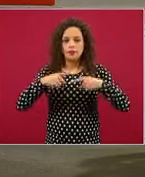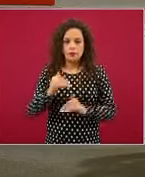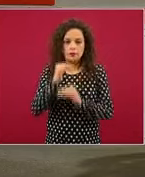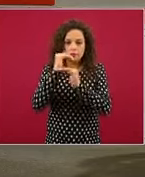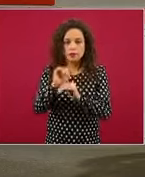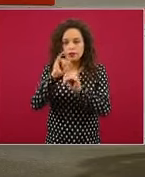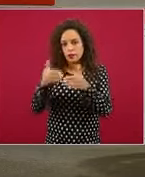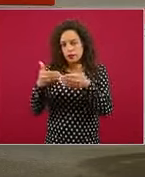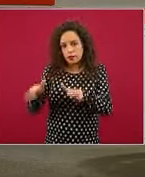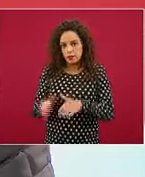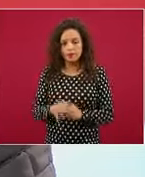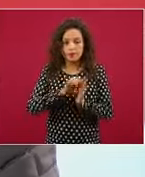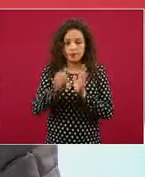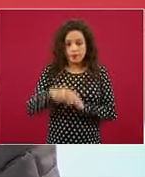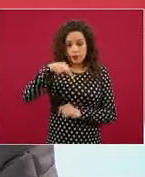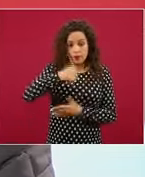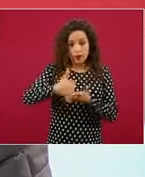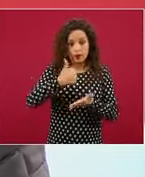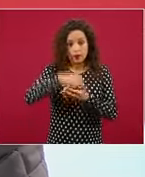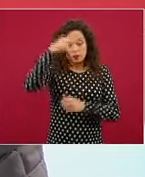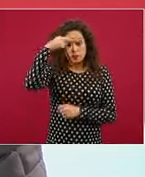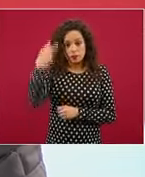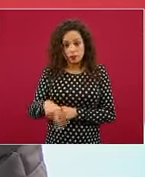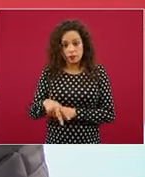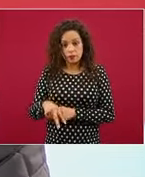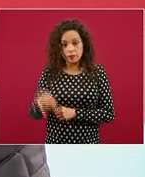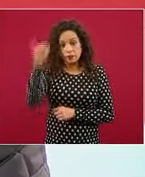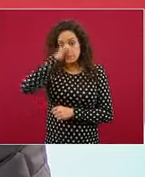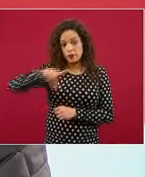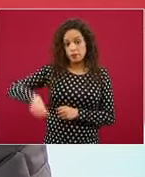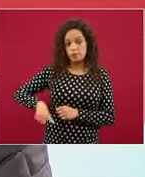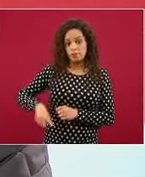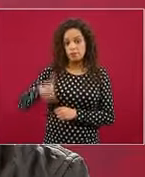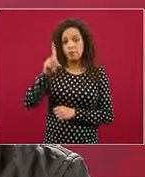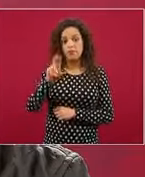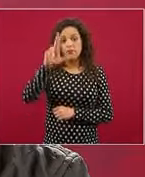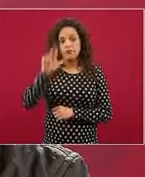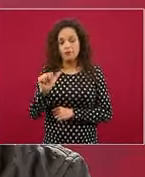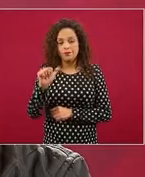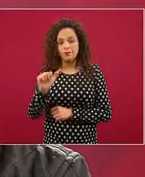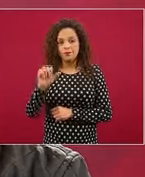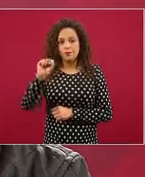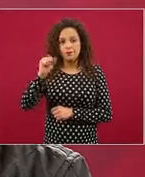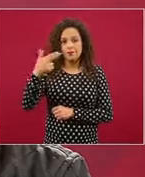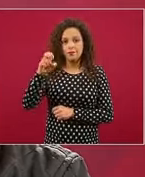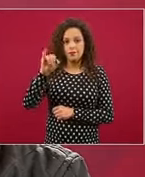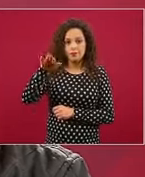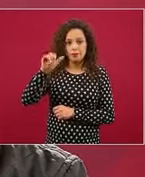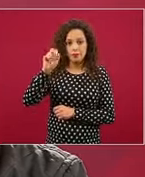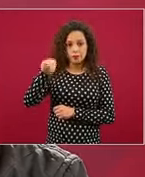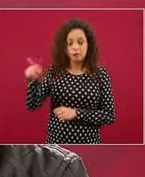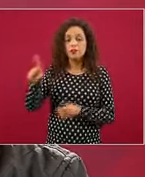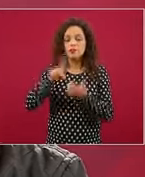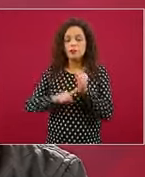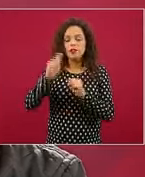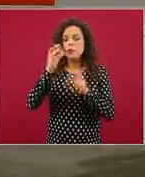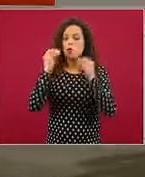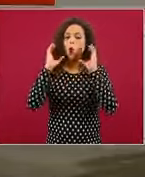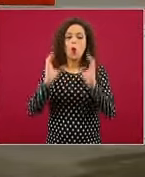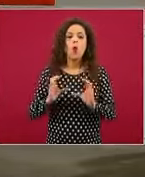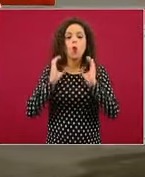ocurriendo aquí en la Ciudad de México. La doctora Sheinbaum, nuestra jefa de gobierno de la Ciudad de México, ha tomado con extremo cuidado